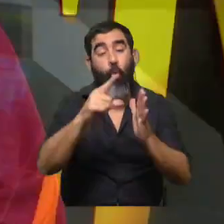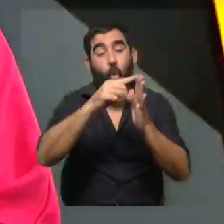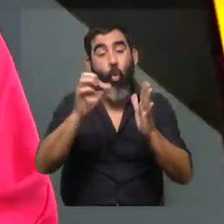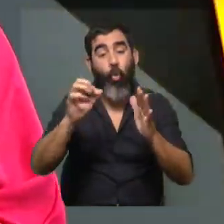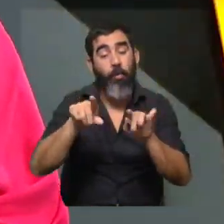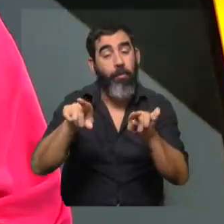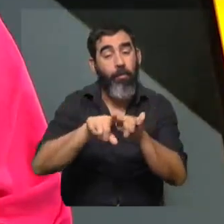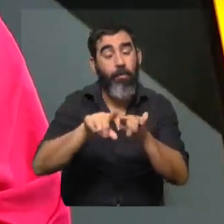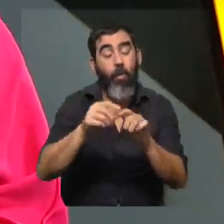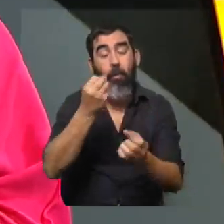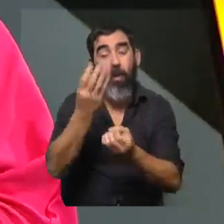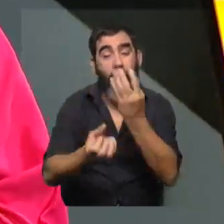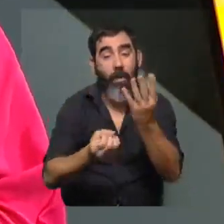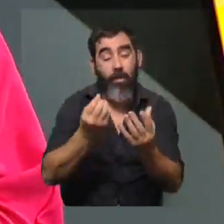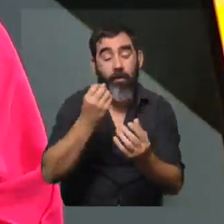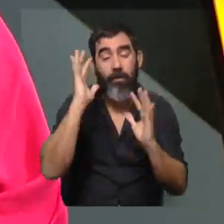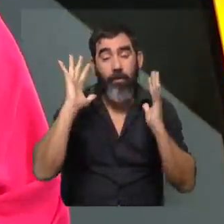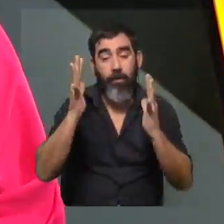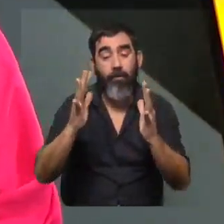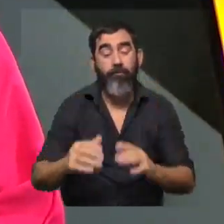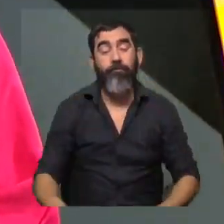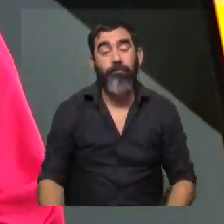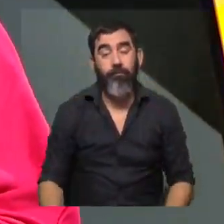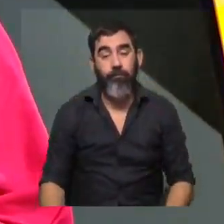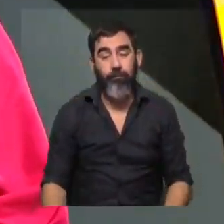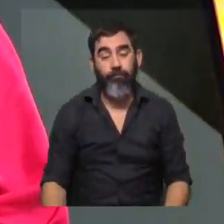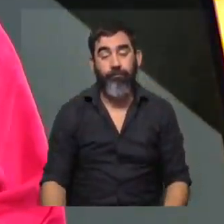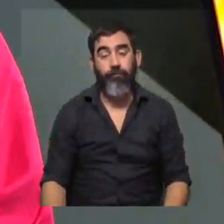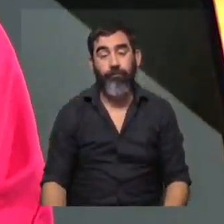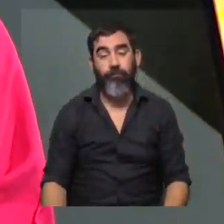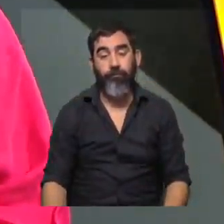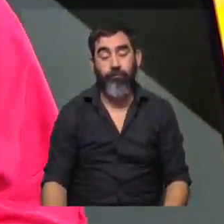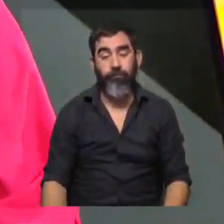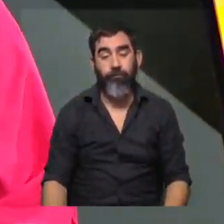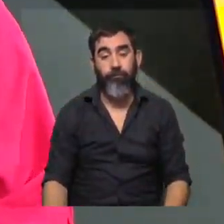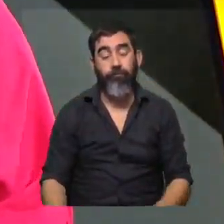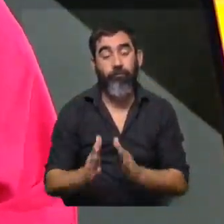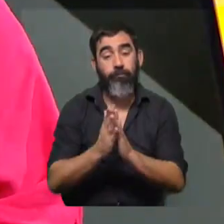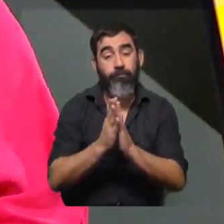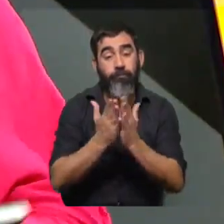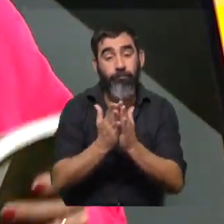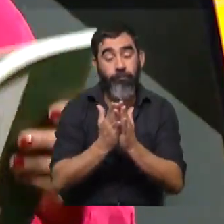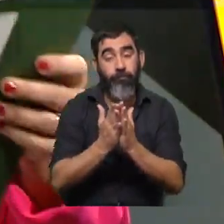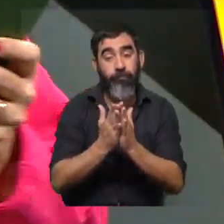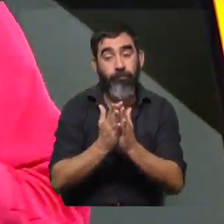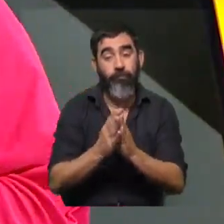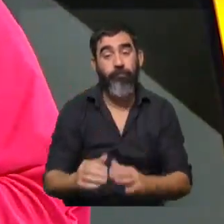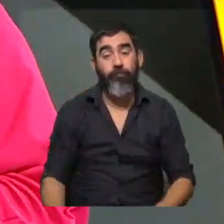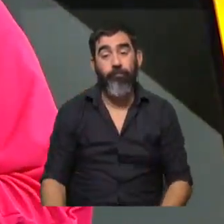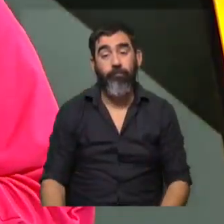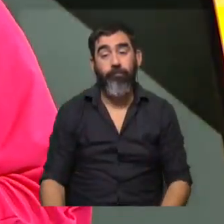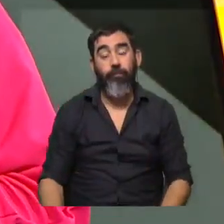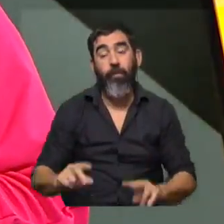esta función para las plantas, que son un reino bien interesante como lo presentan ellos. Este libro, como te decía, es una